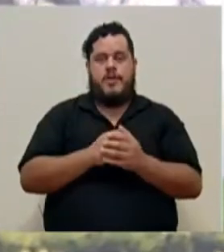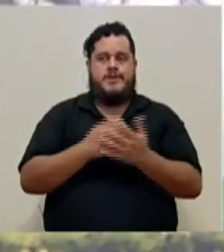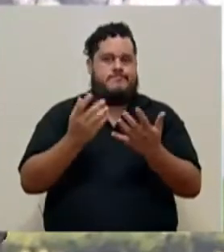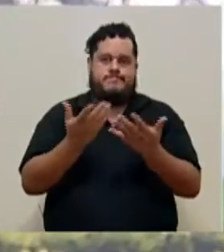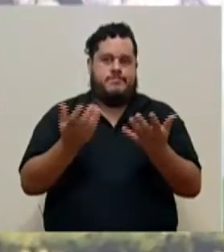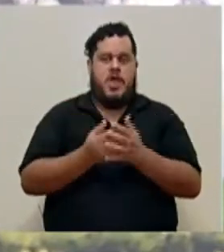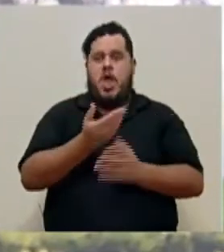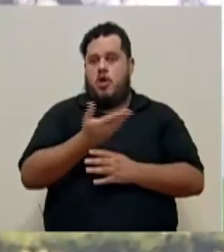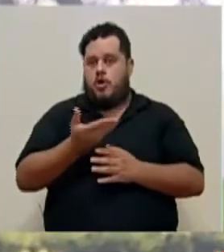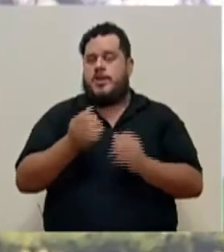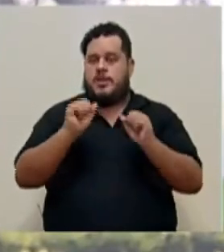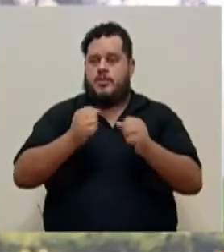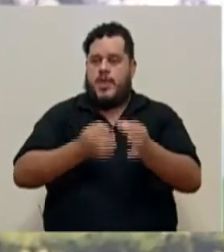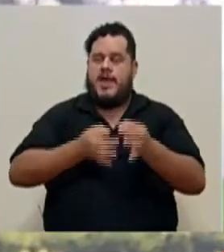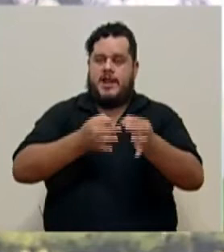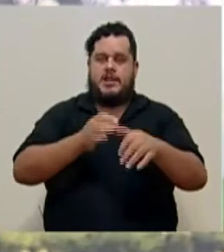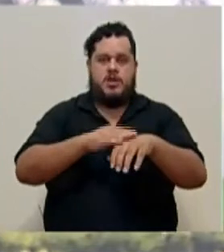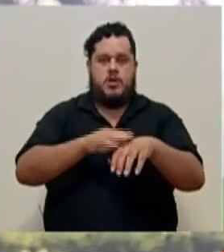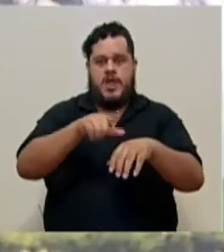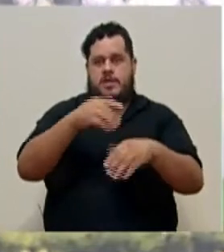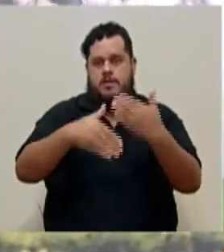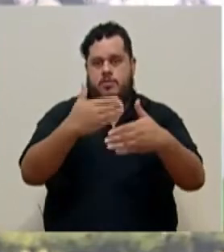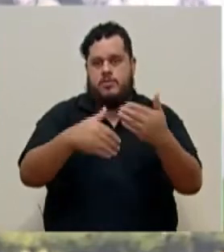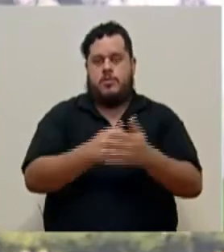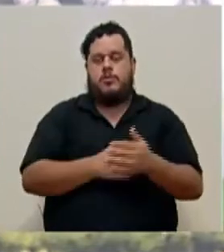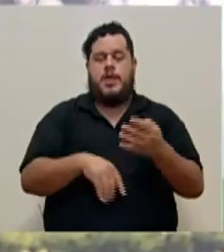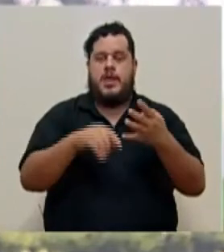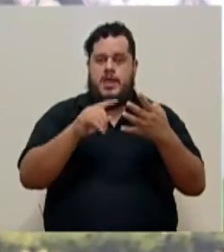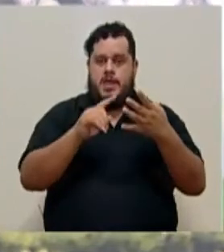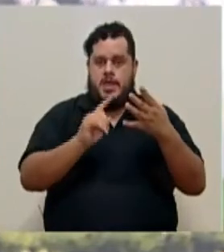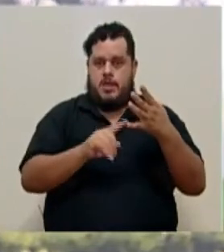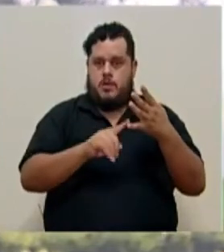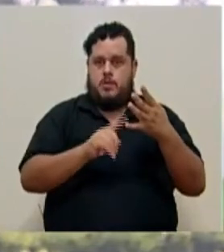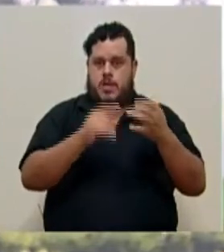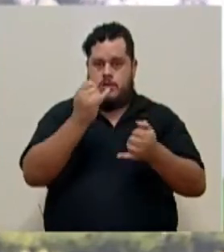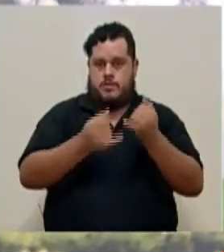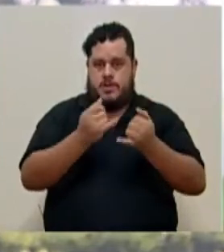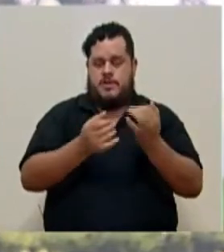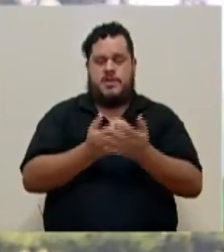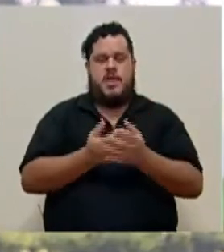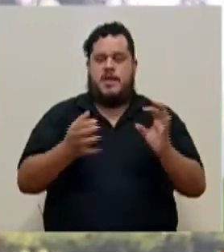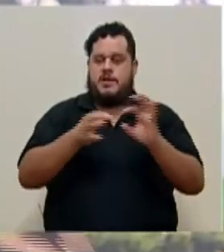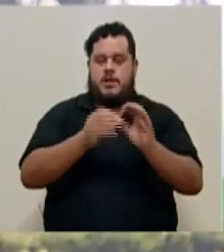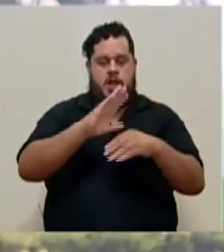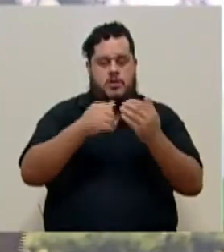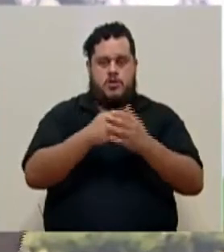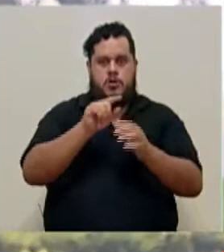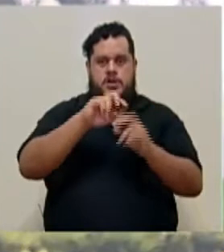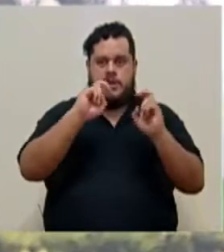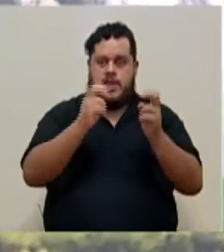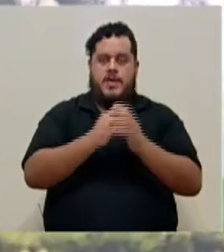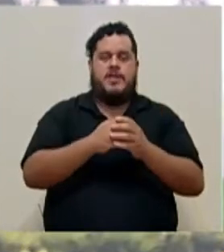etcétera. Cosas que se pueden adelantar un poco de ese protocolo. Y finalmente, relacionado a todo este tema de los bloqueos